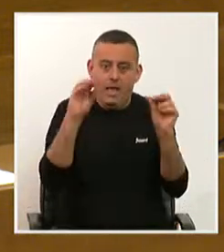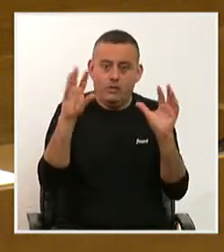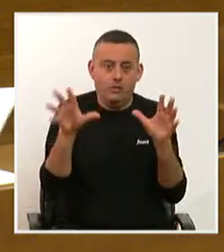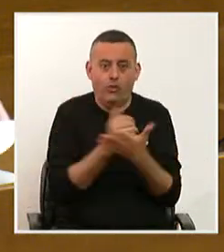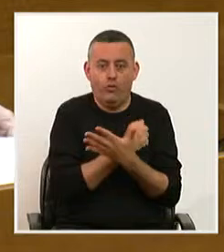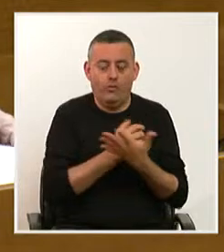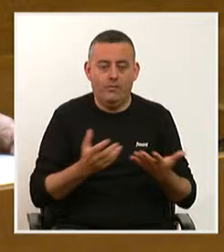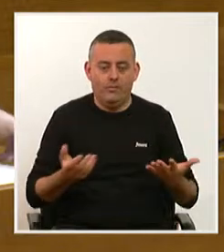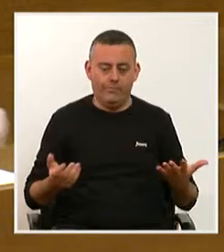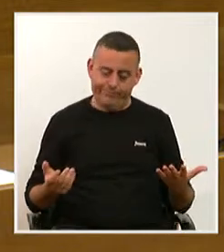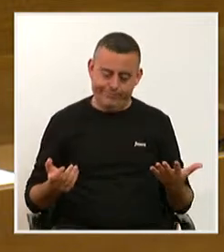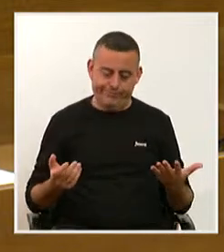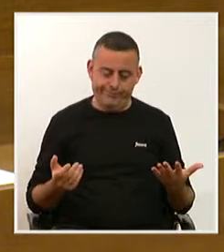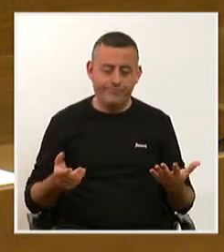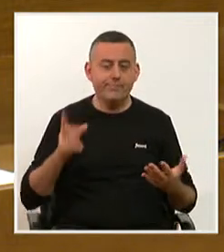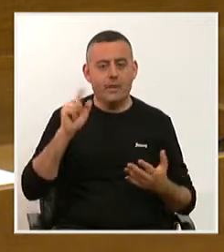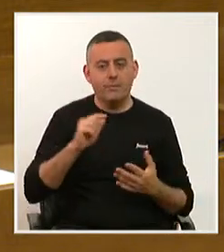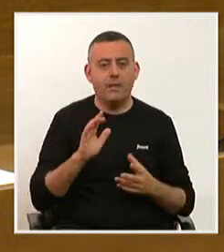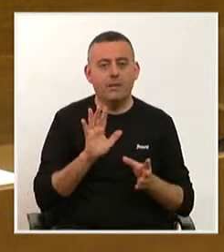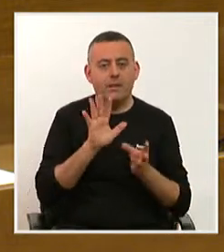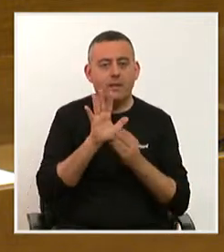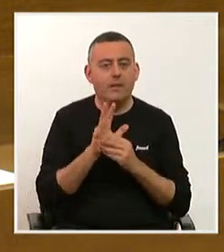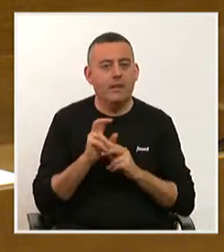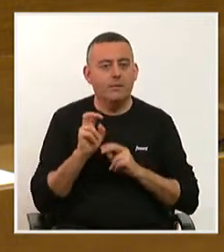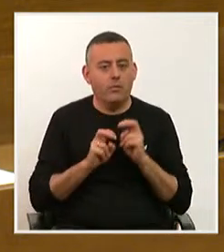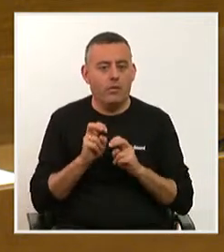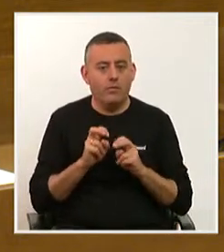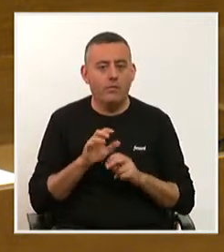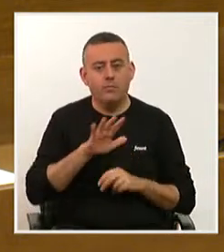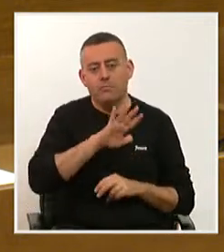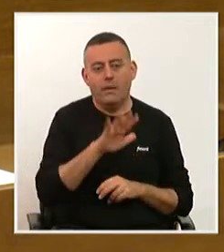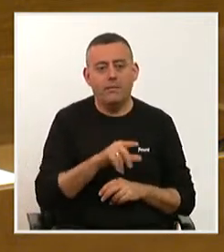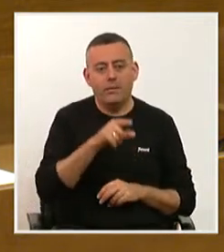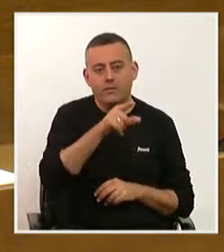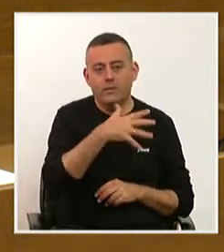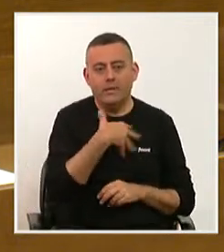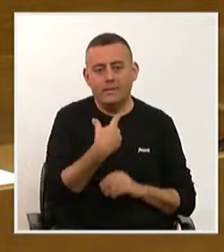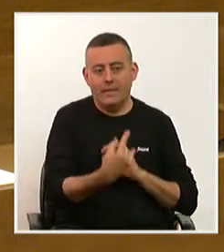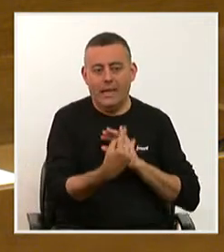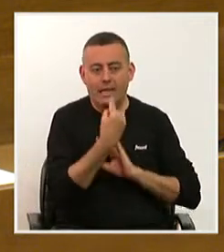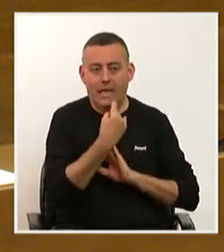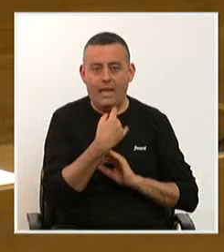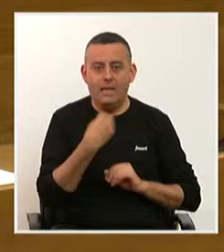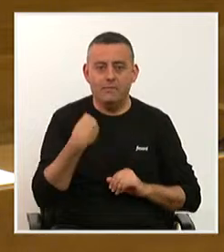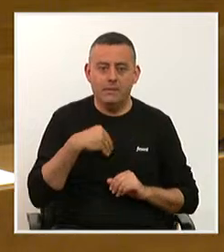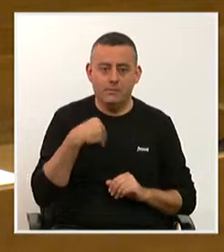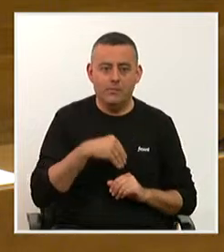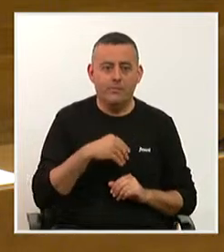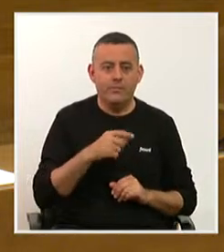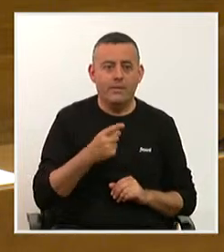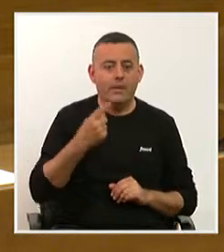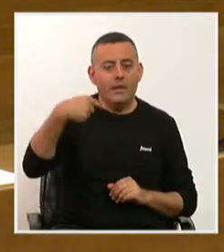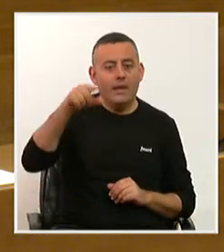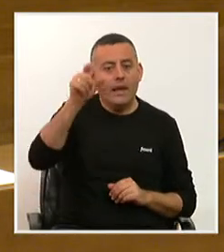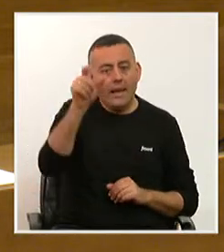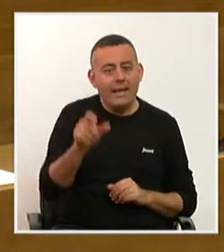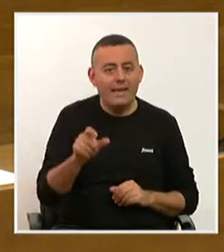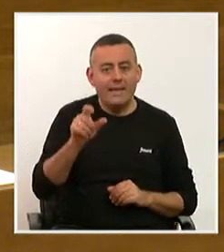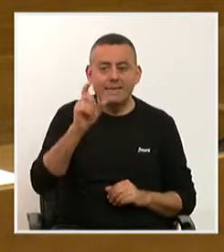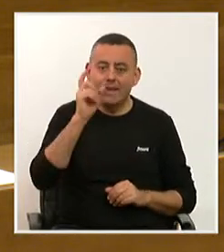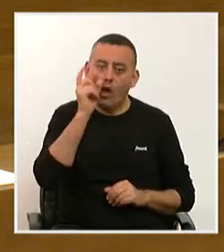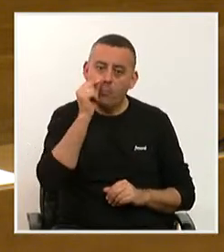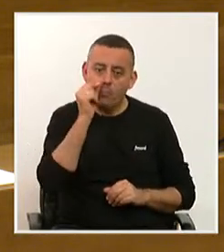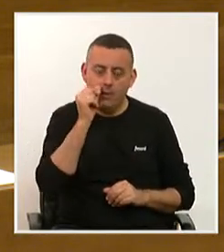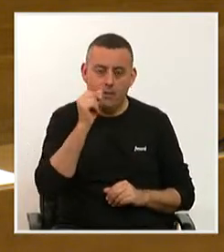otra cosa que volfer lío volfer lío ni ese hombre en España que lo hace todo malf lío